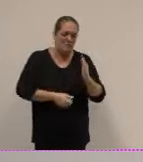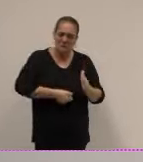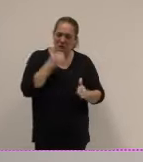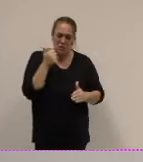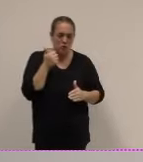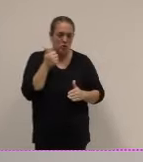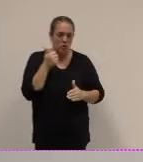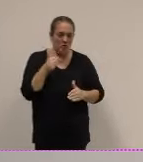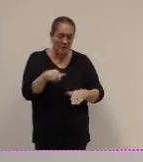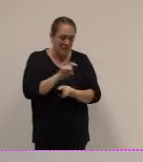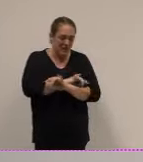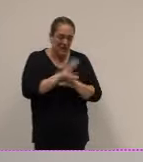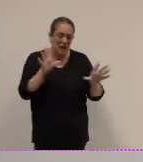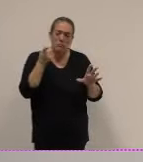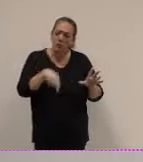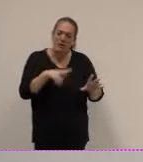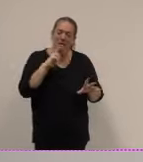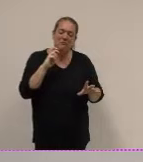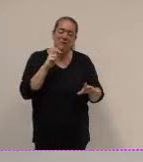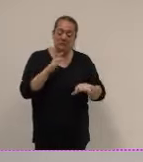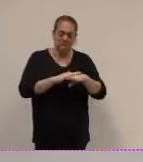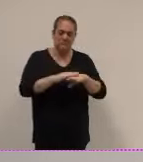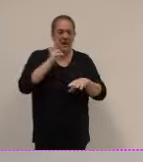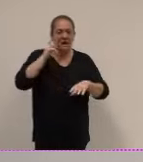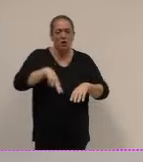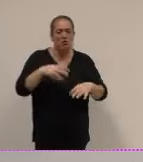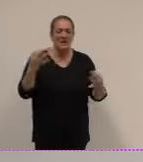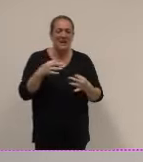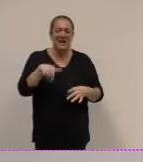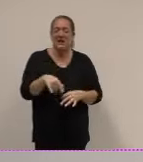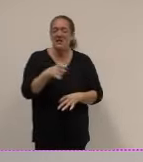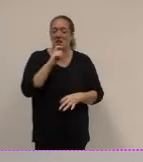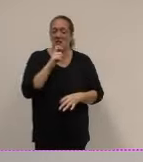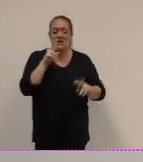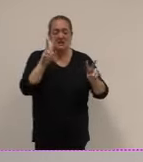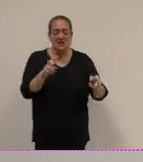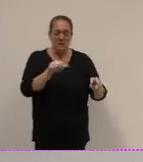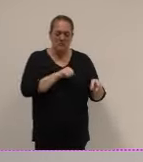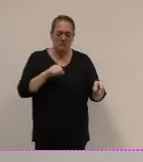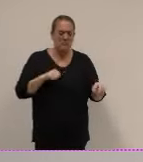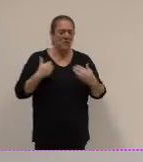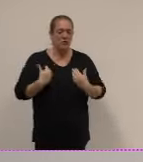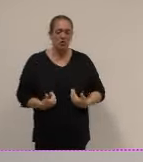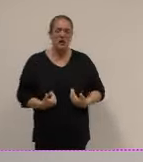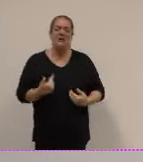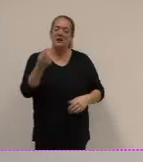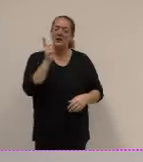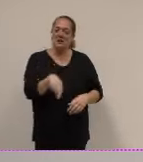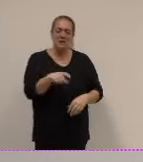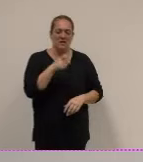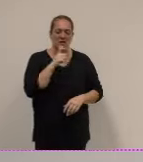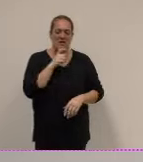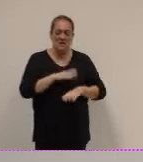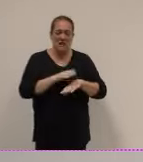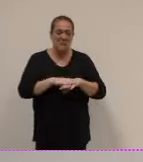Pero también de reconocer que ha sido muy difícil y muy complejo en lo personal también para muchos de los que hoy